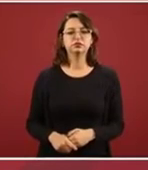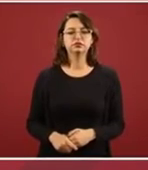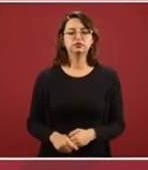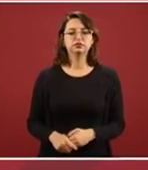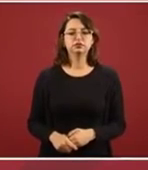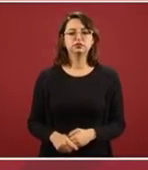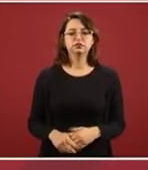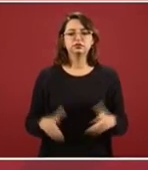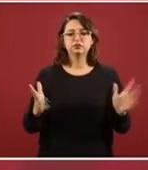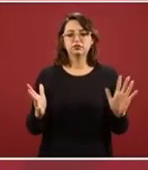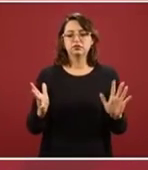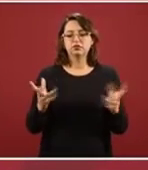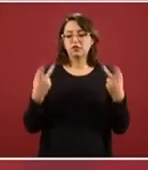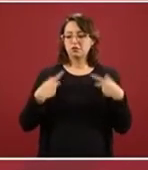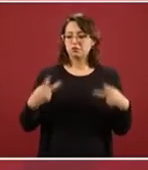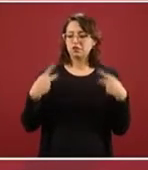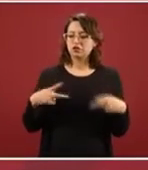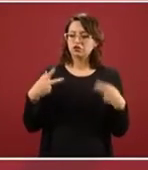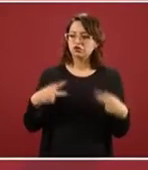comer carne